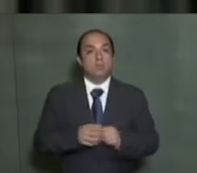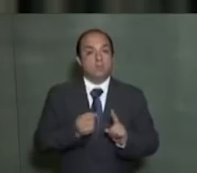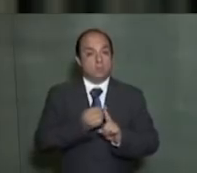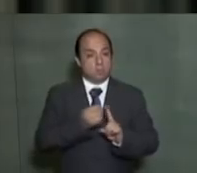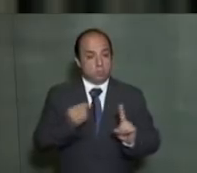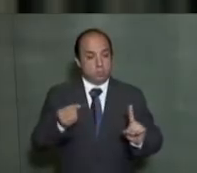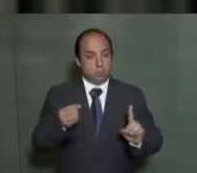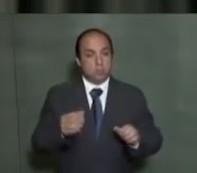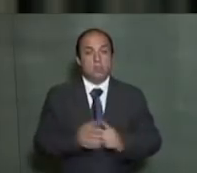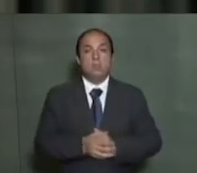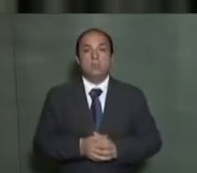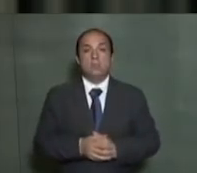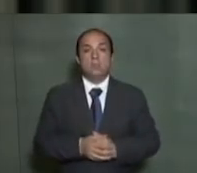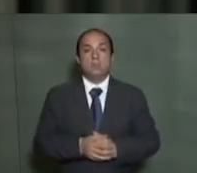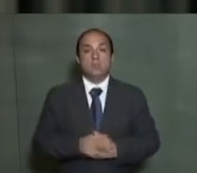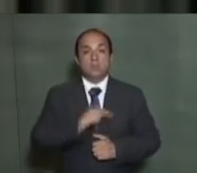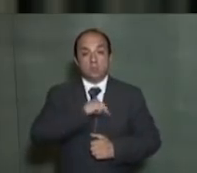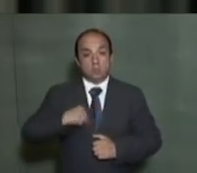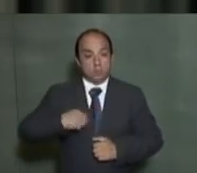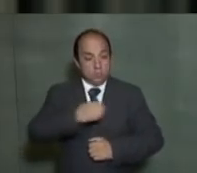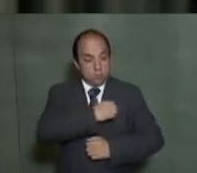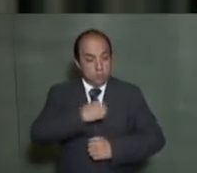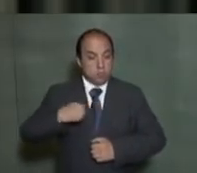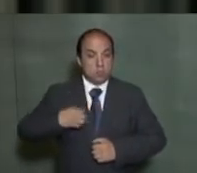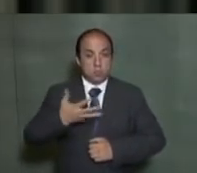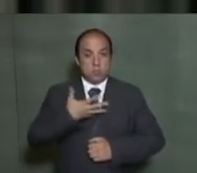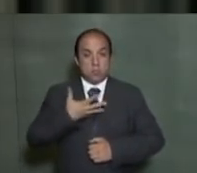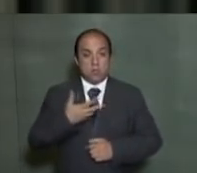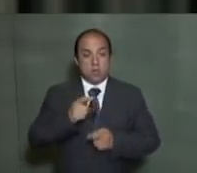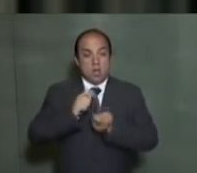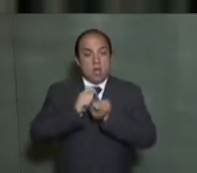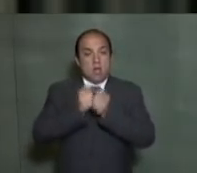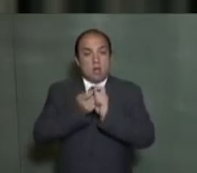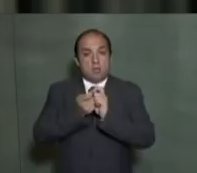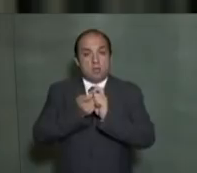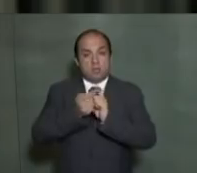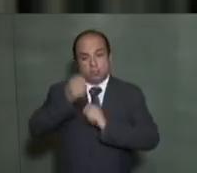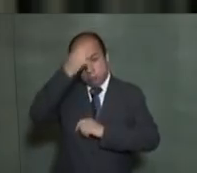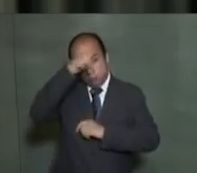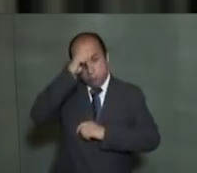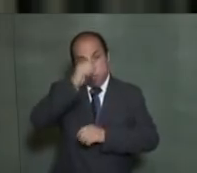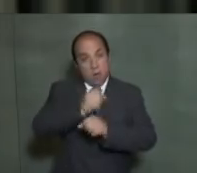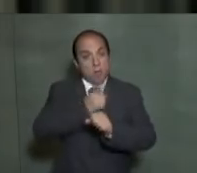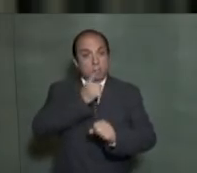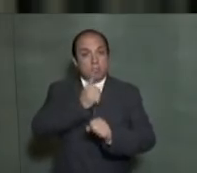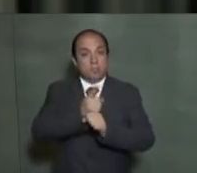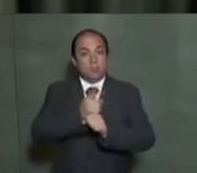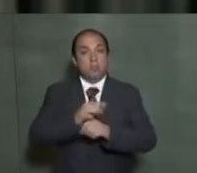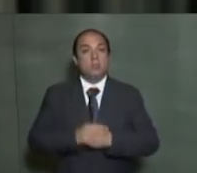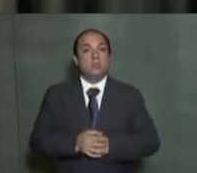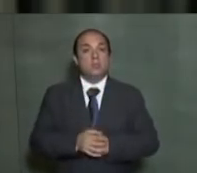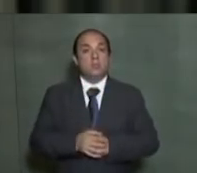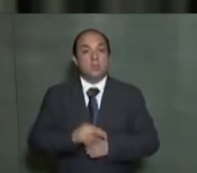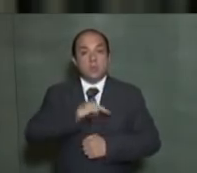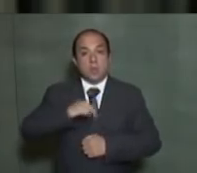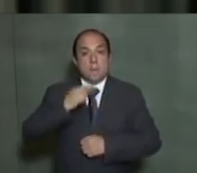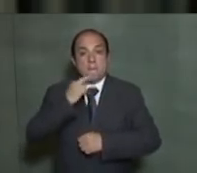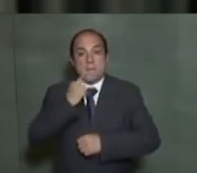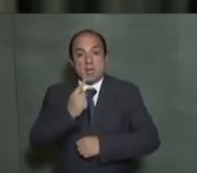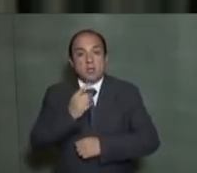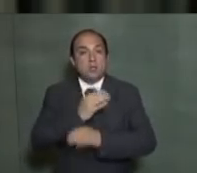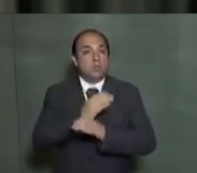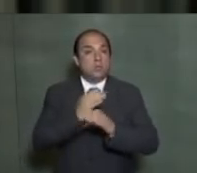Tenemos la obligación de transformar esta experiencia en una oportunidad para hacer mejor las